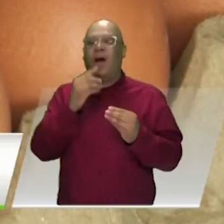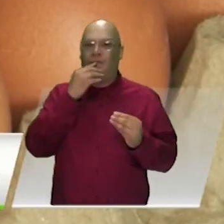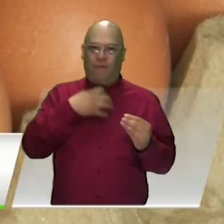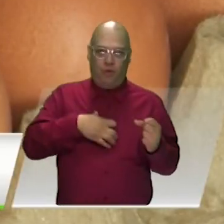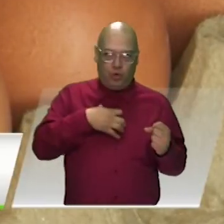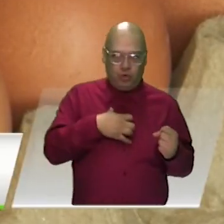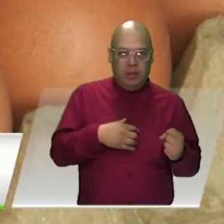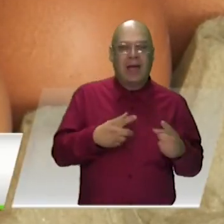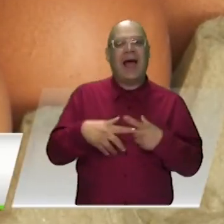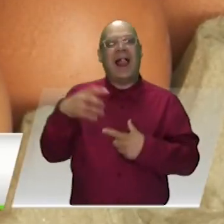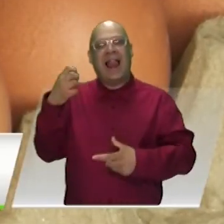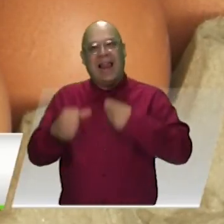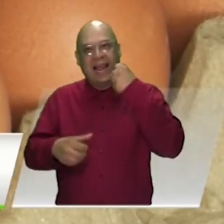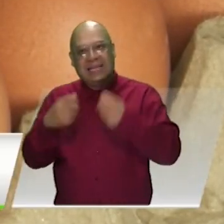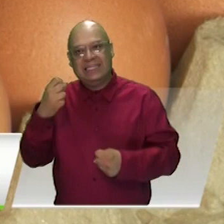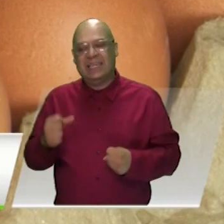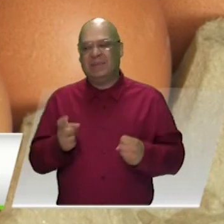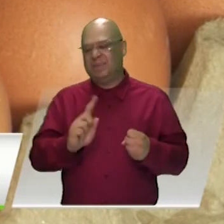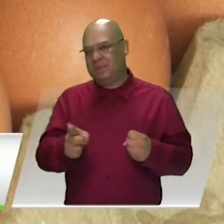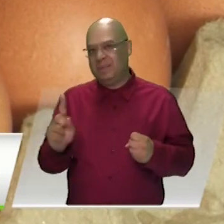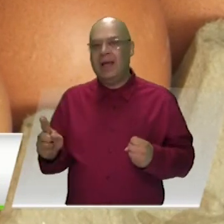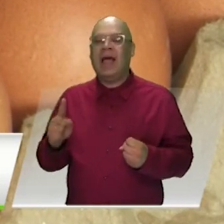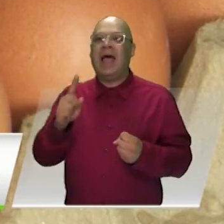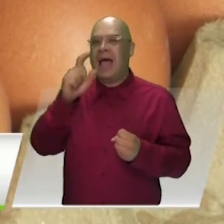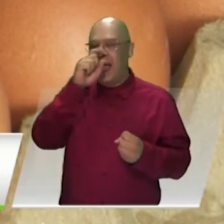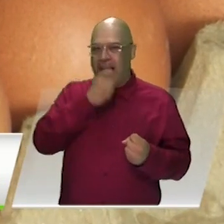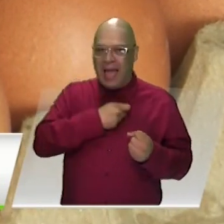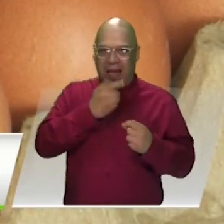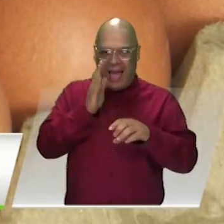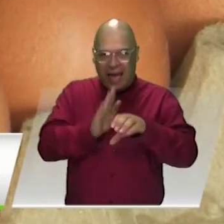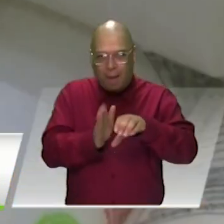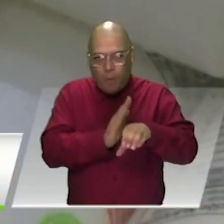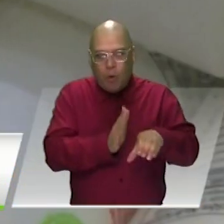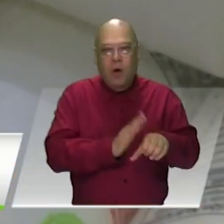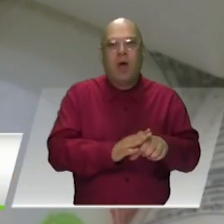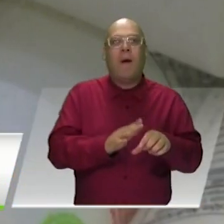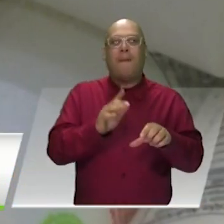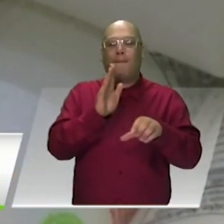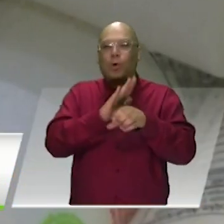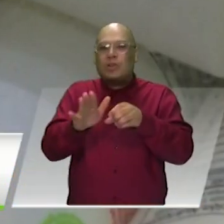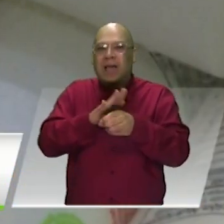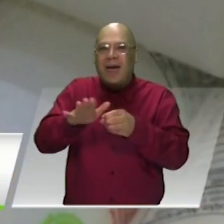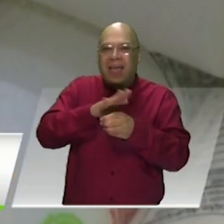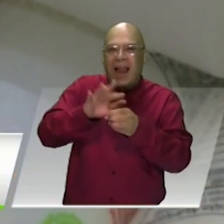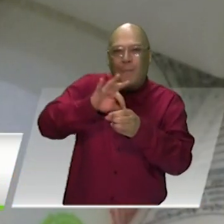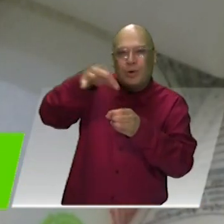las leches y sus derivados el jamón la mortadela y el pan